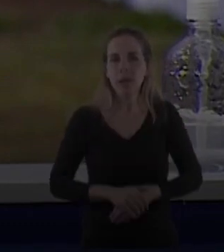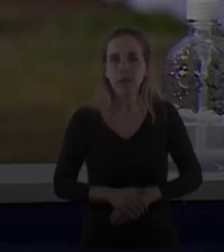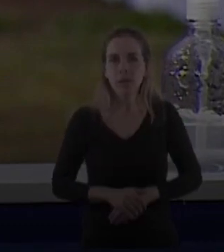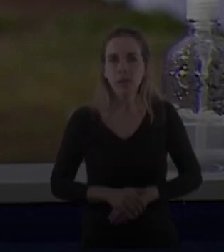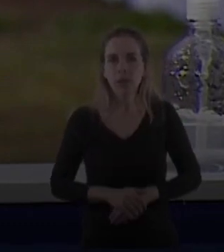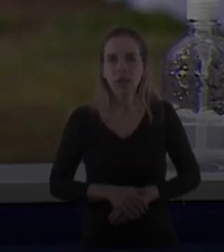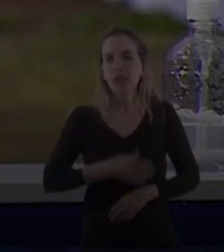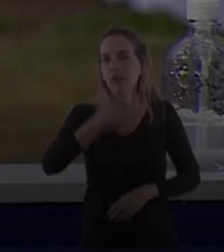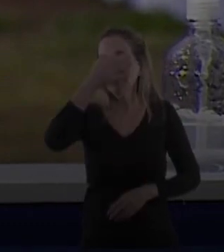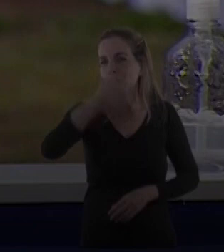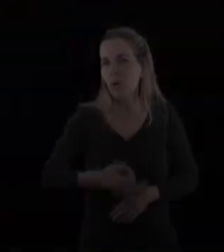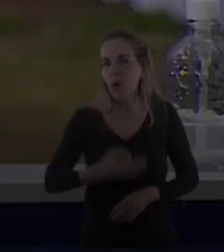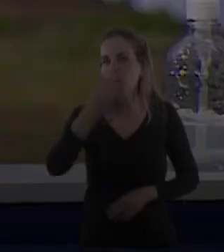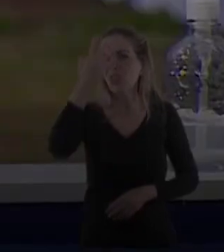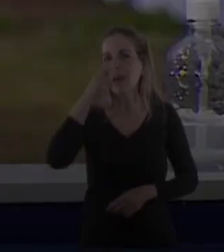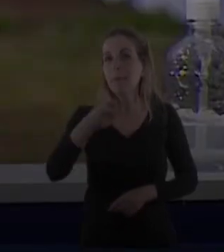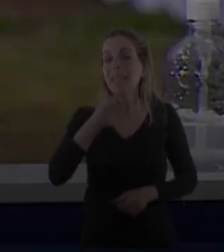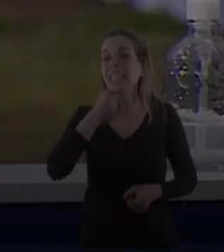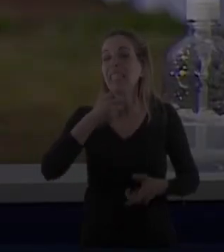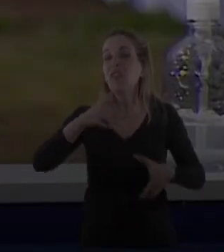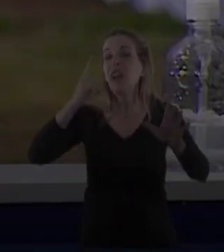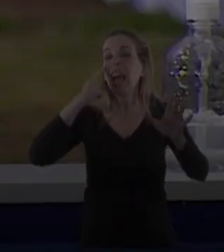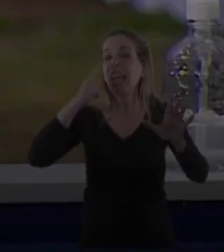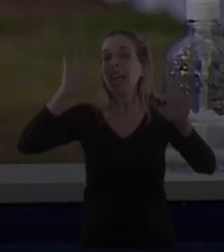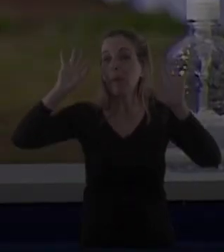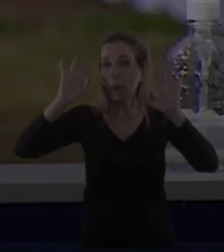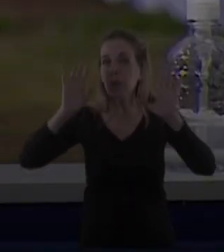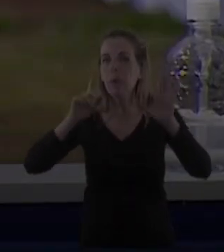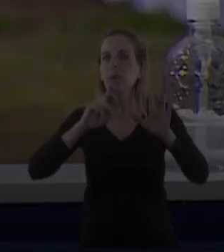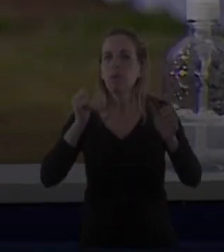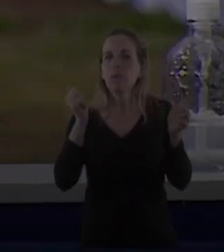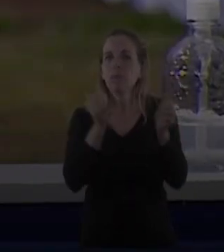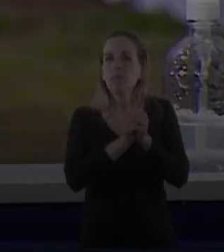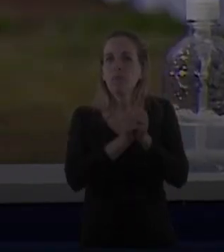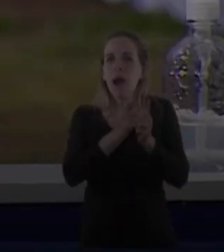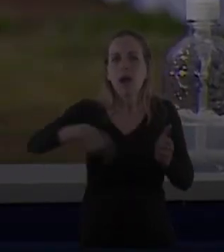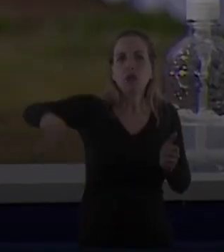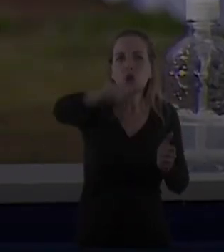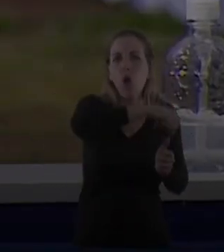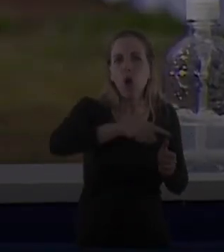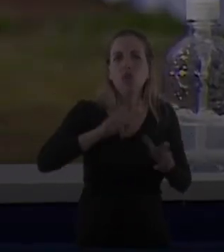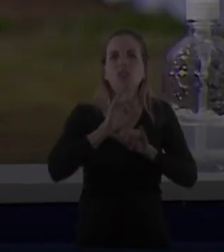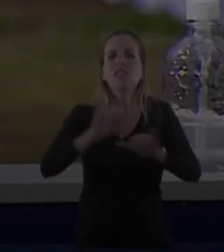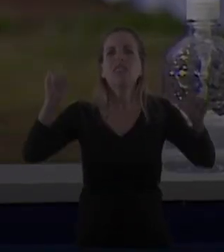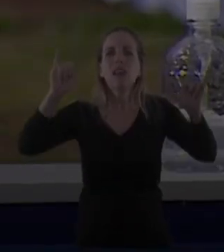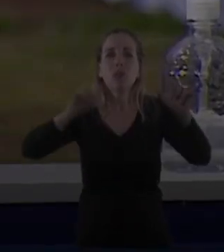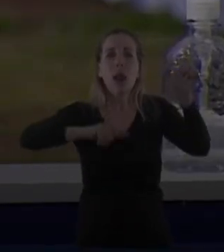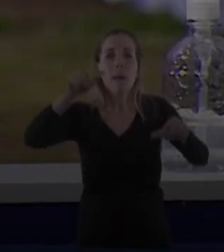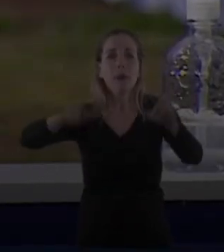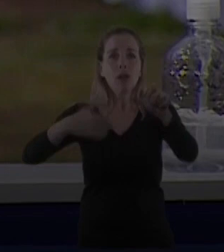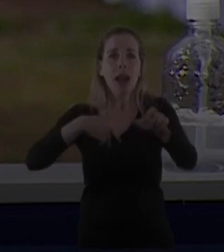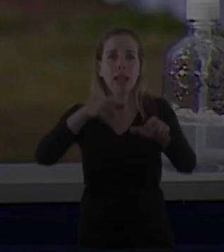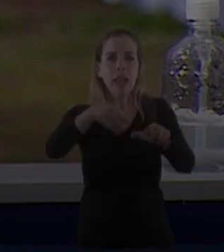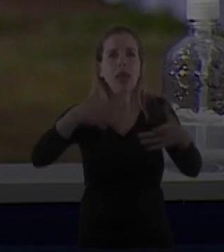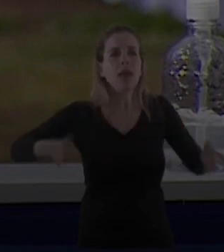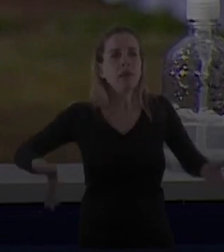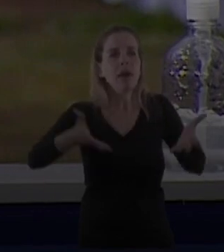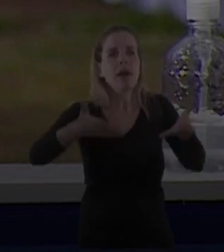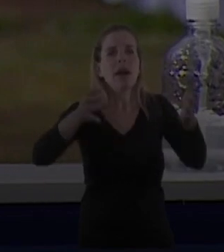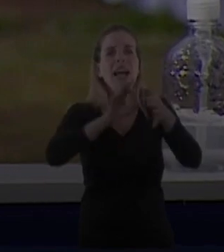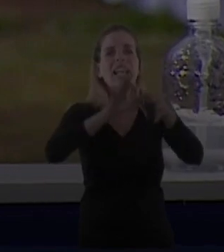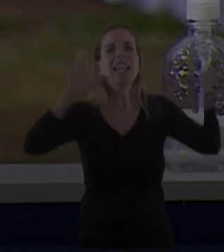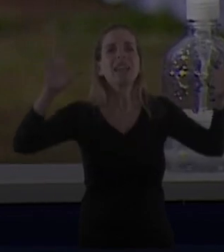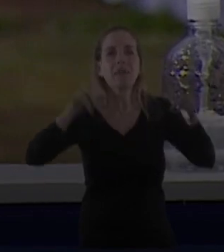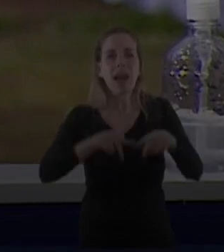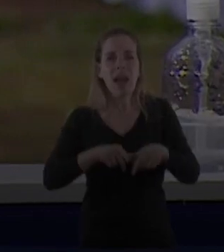Y hubiera estado con nosotros diciéndole a los argentinos, seamos libres, no lo manden a Alberto a